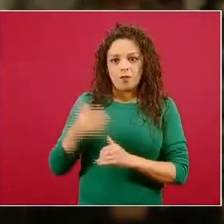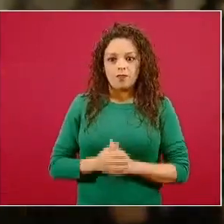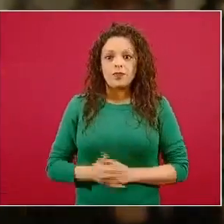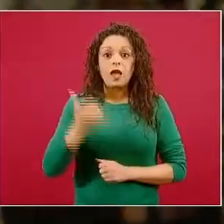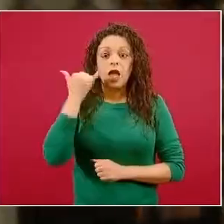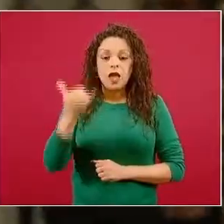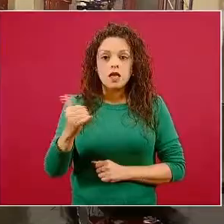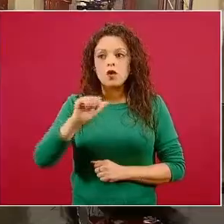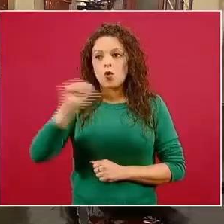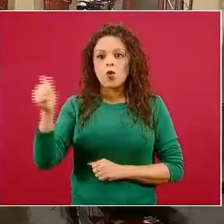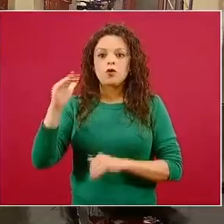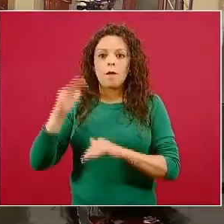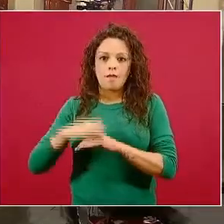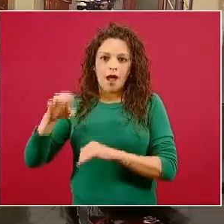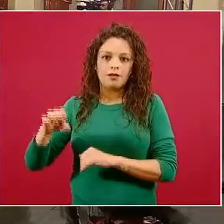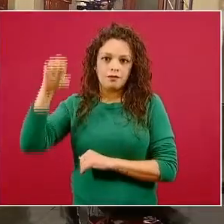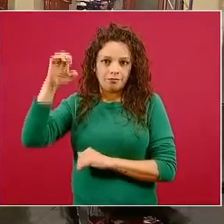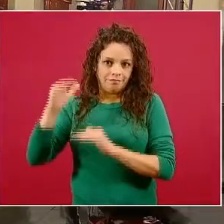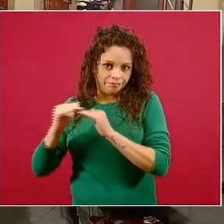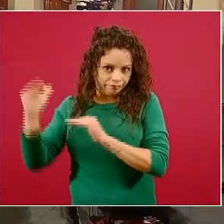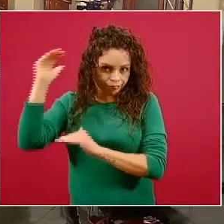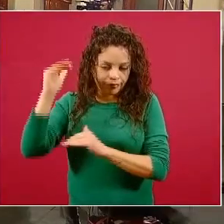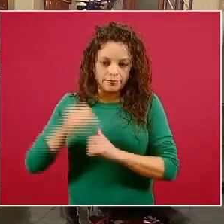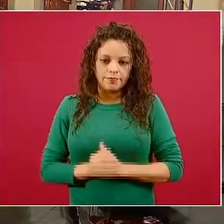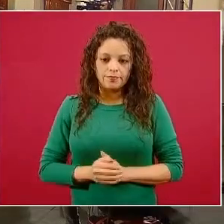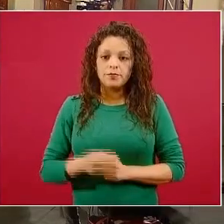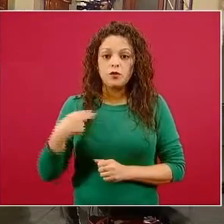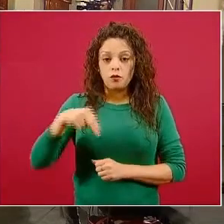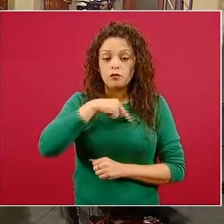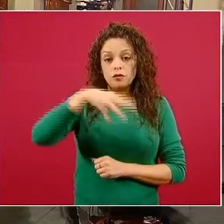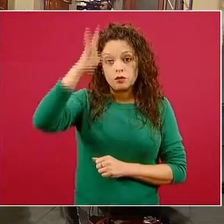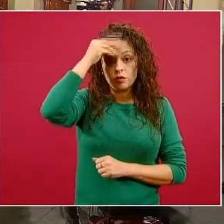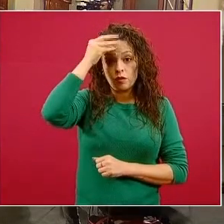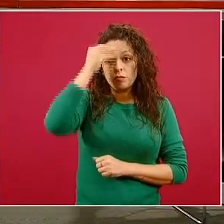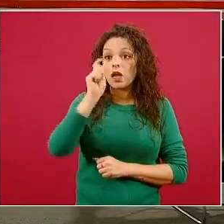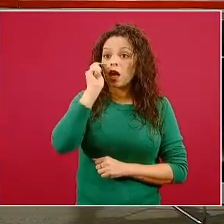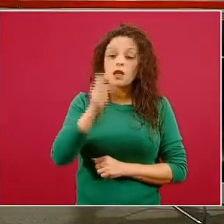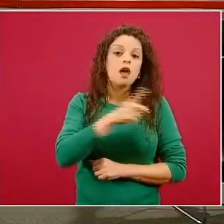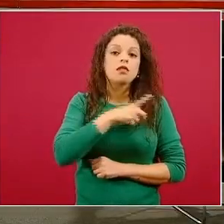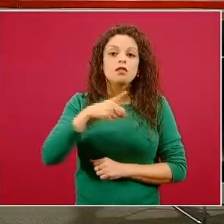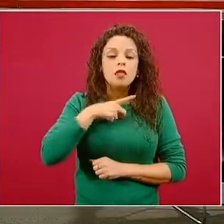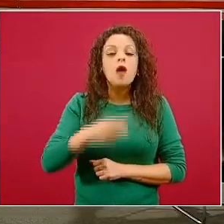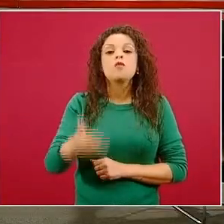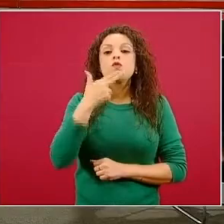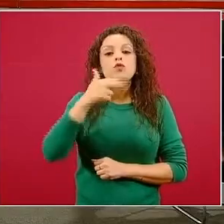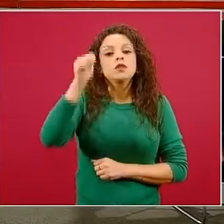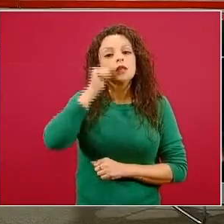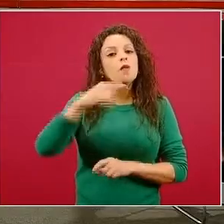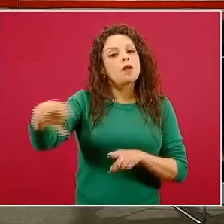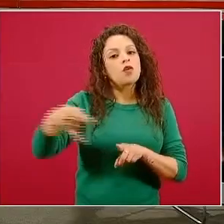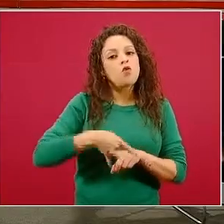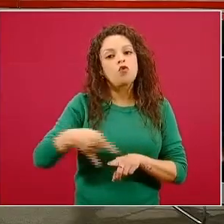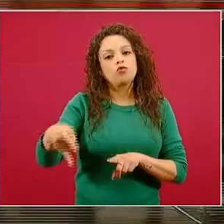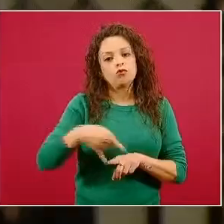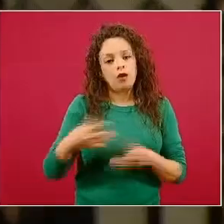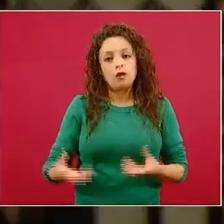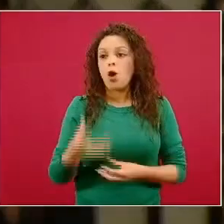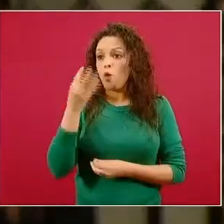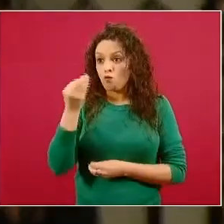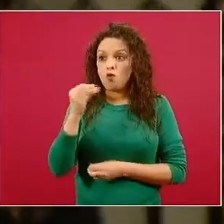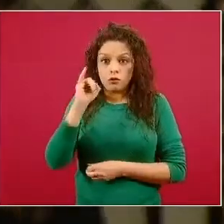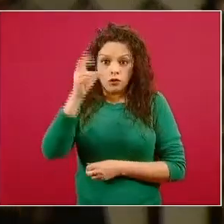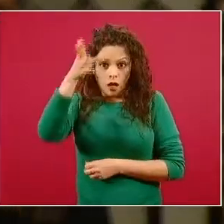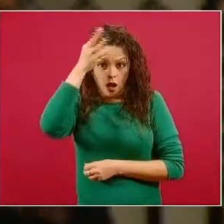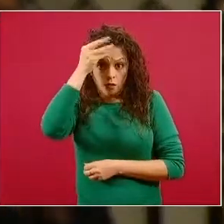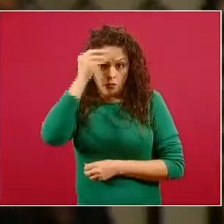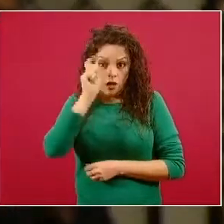más grandes. Aprendimos a que teníamos que vivir con el uso persistente del condón. Muchos, seguramente no todos, aprendimos esto